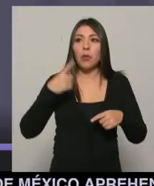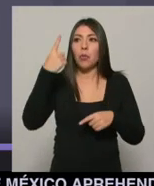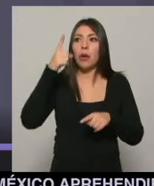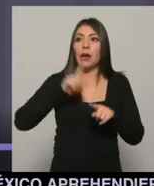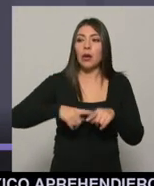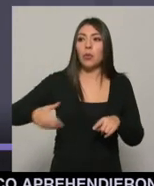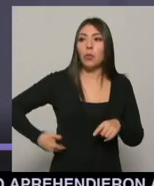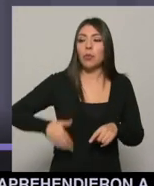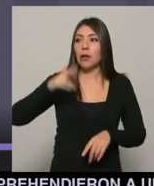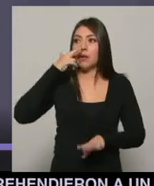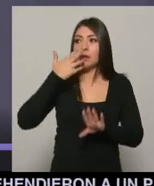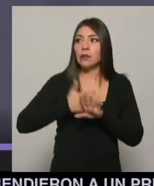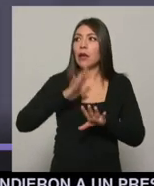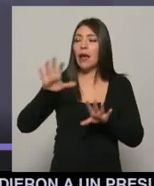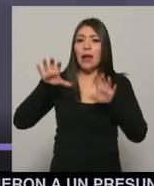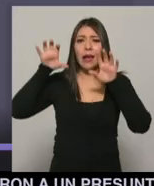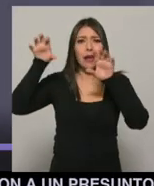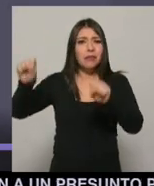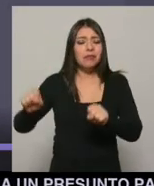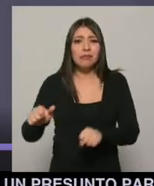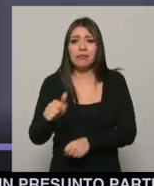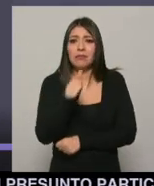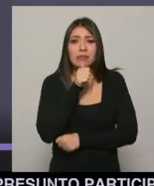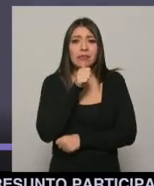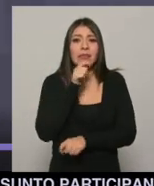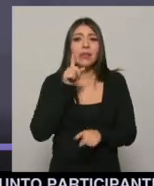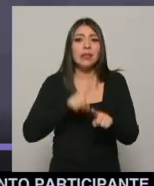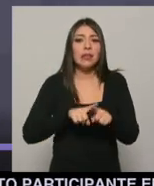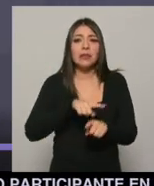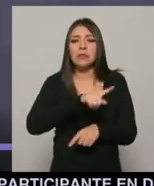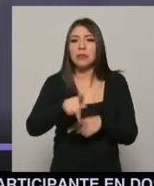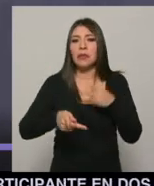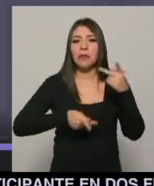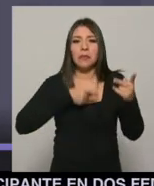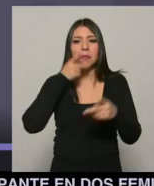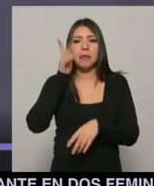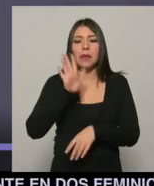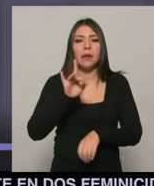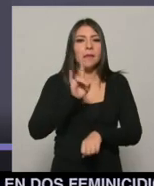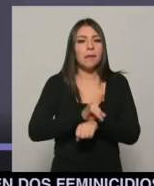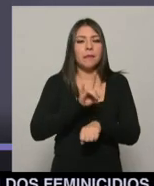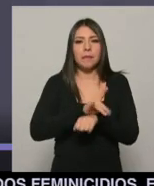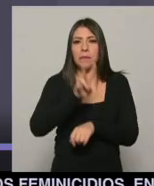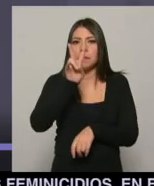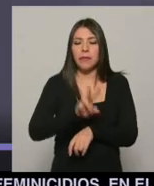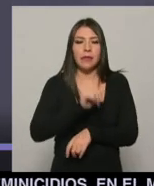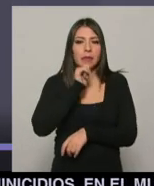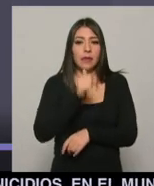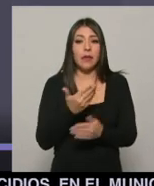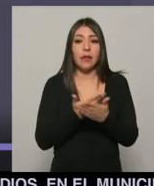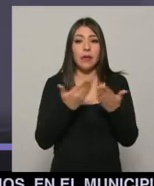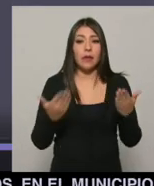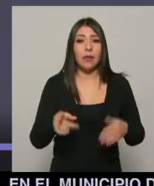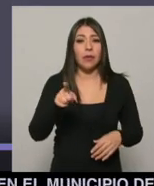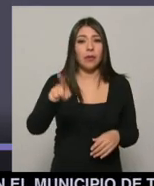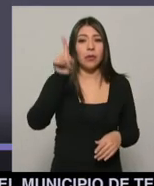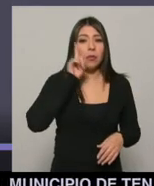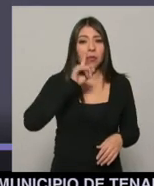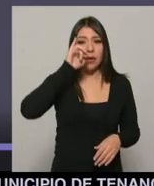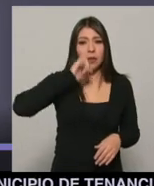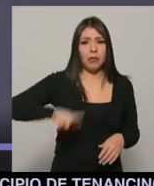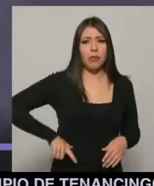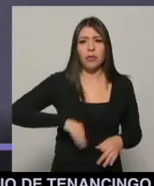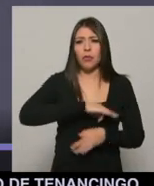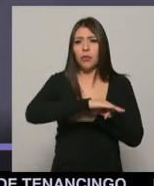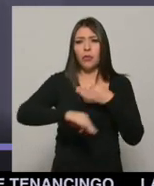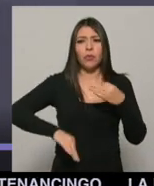que supuestamente dice que se maquillan. La realidad es que es una cortina de humo. Hoy hay que reconocer que la señora Sheinbaum tiene todo el apoyo